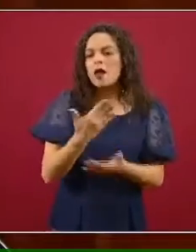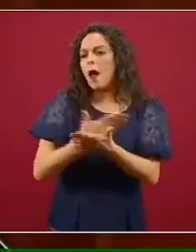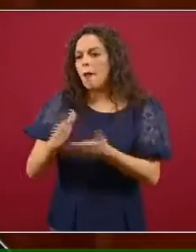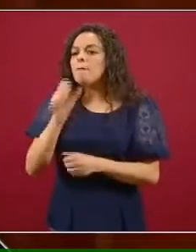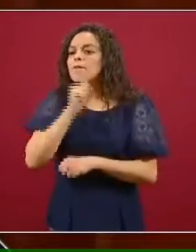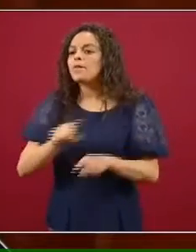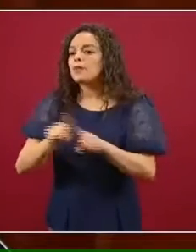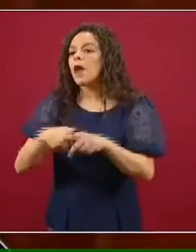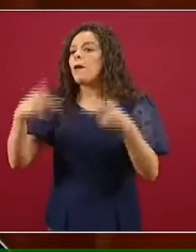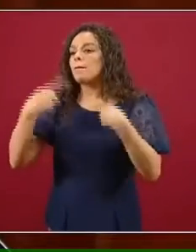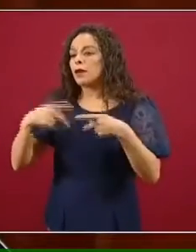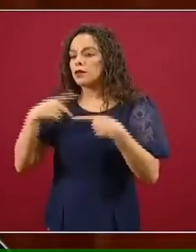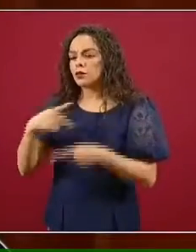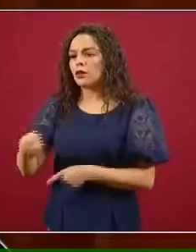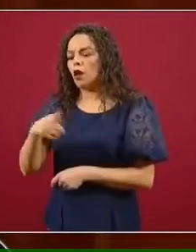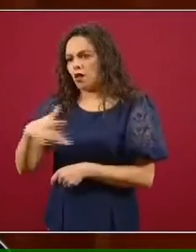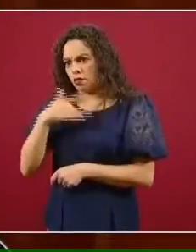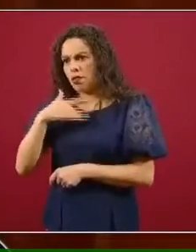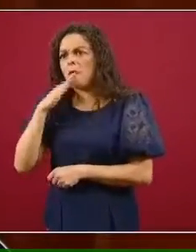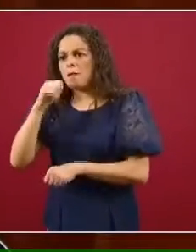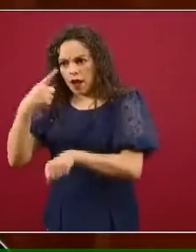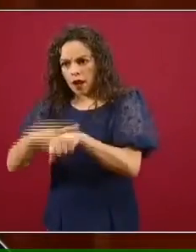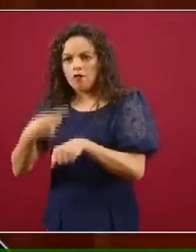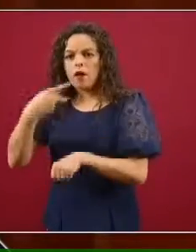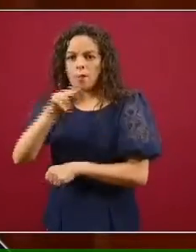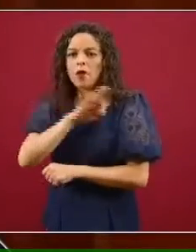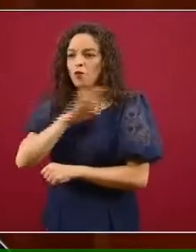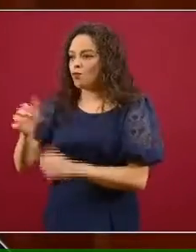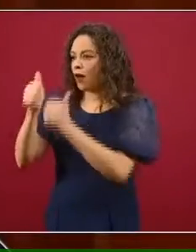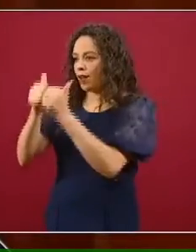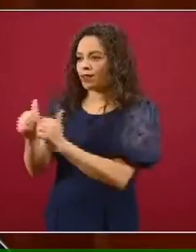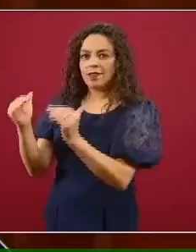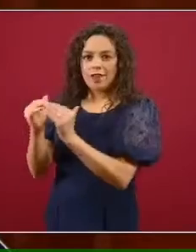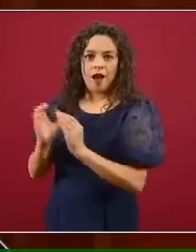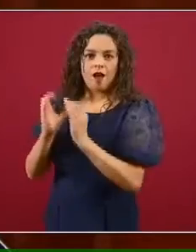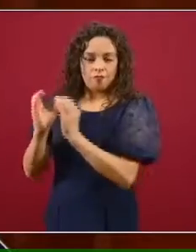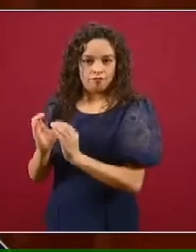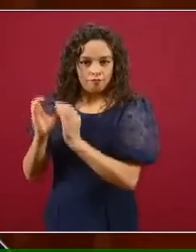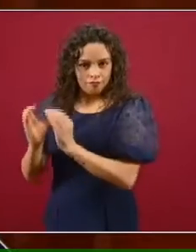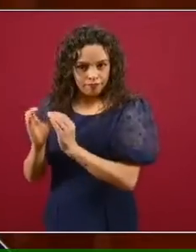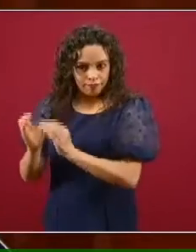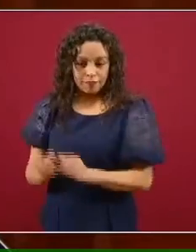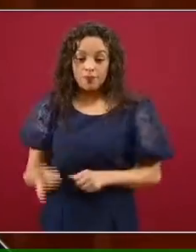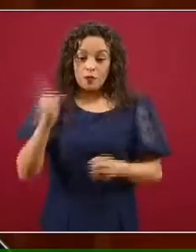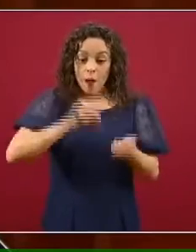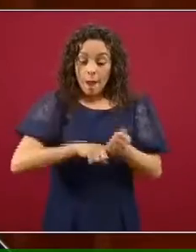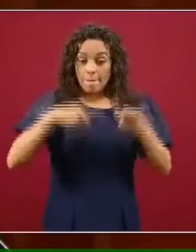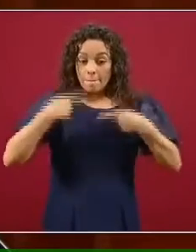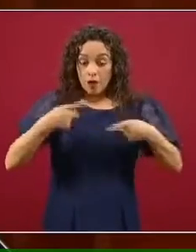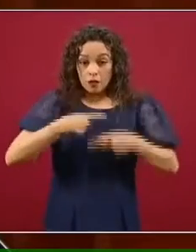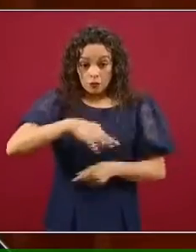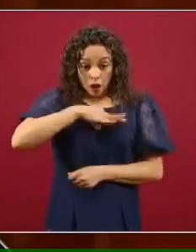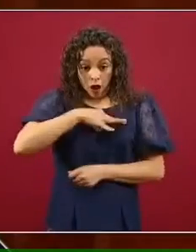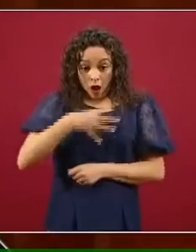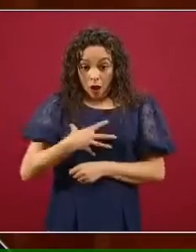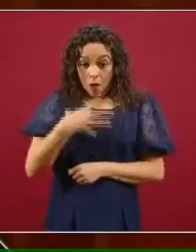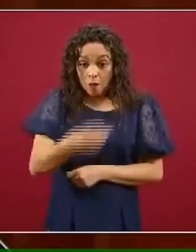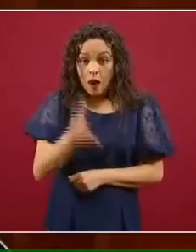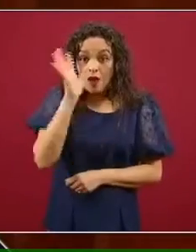ambulatorios. Recordemos que la gran mayoría de las personas cuando se infecten por SARS-CoV-2, cuando